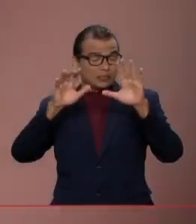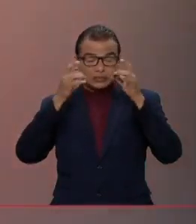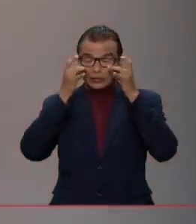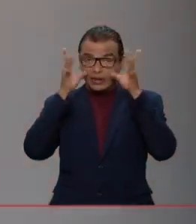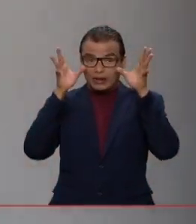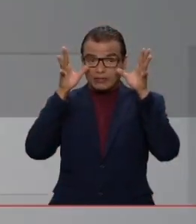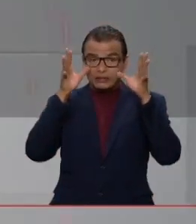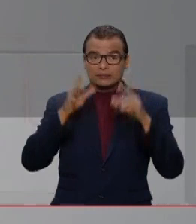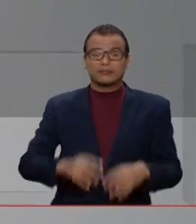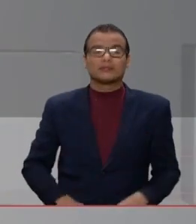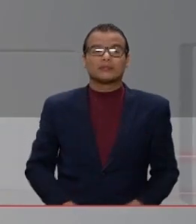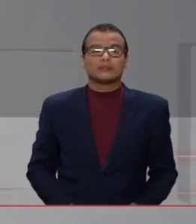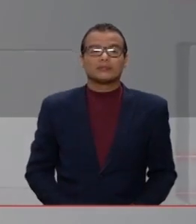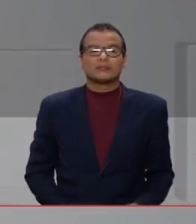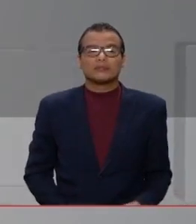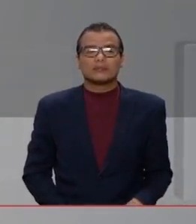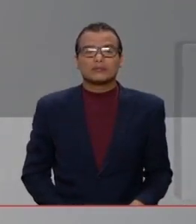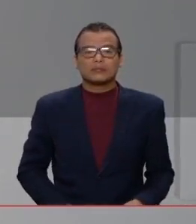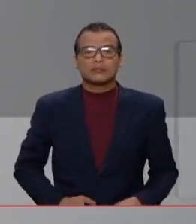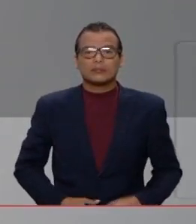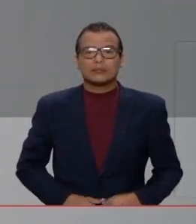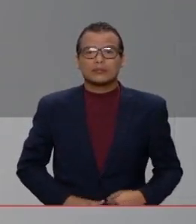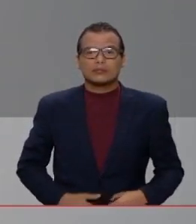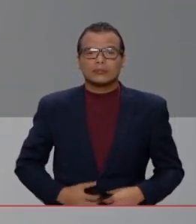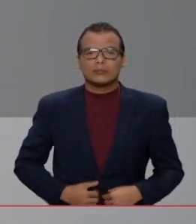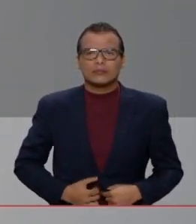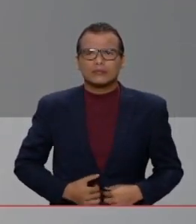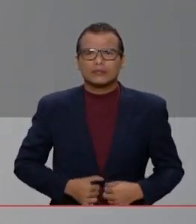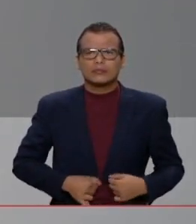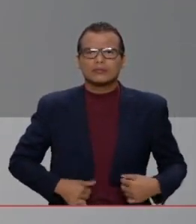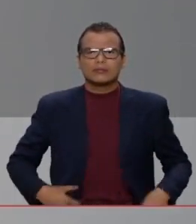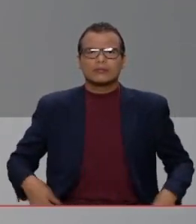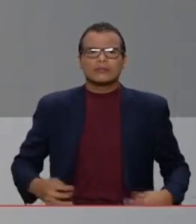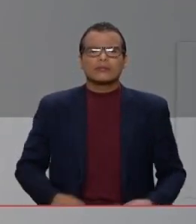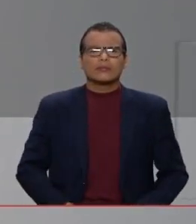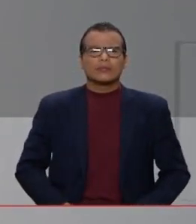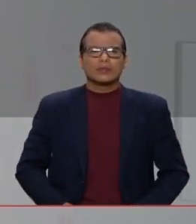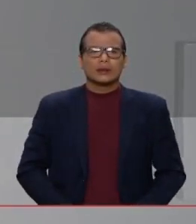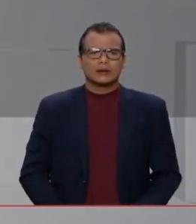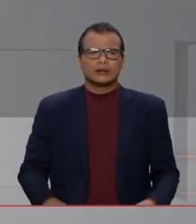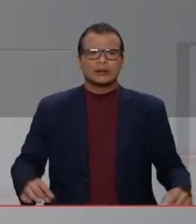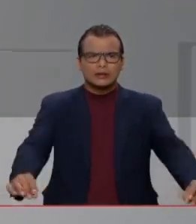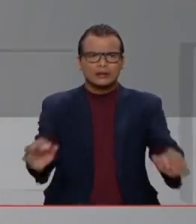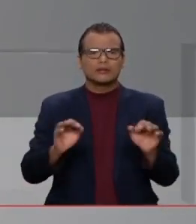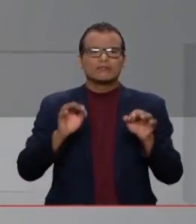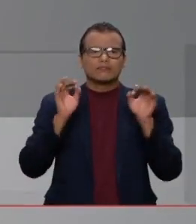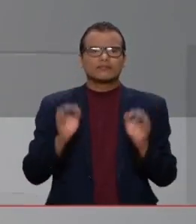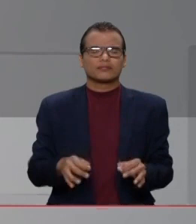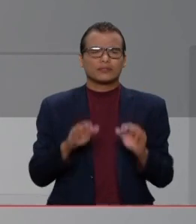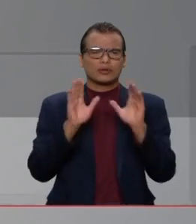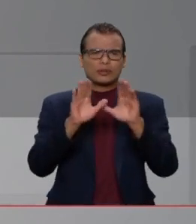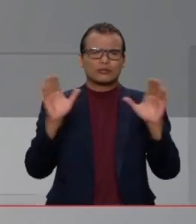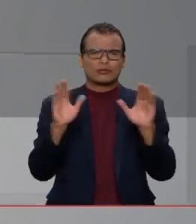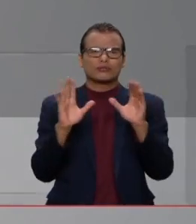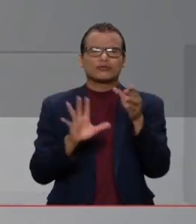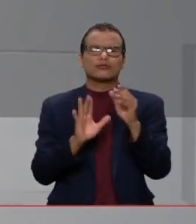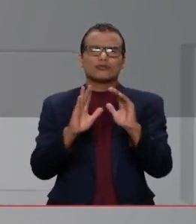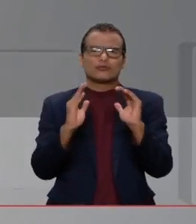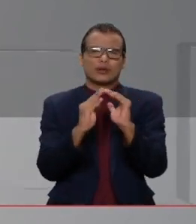¿Dónde eso? Llegaron a robar a las personas que estaban sentadas en el antejardín, se le puede decir, del estanco. Y la